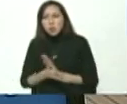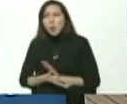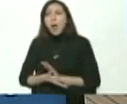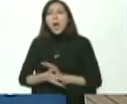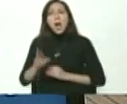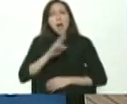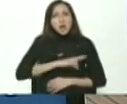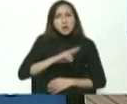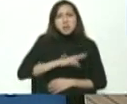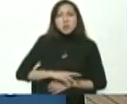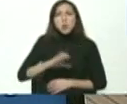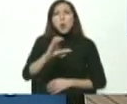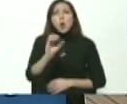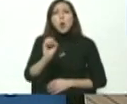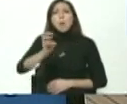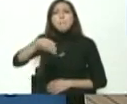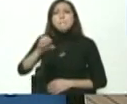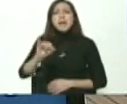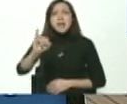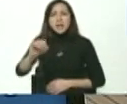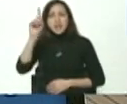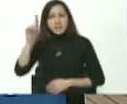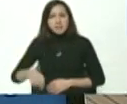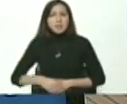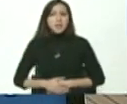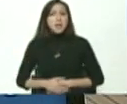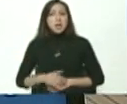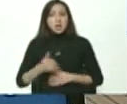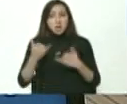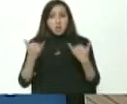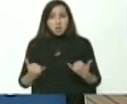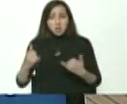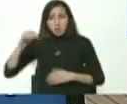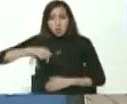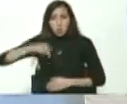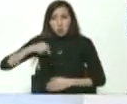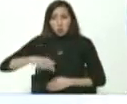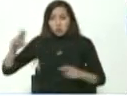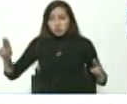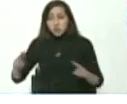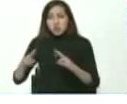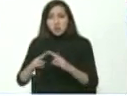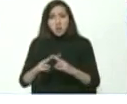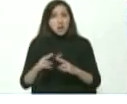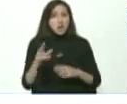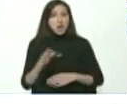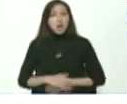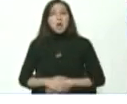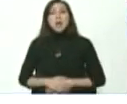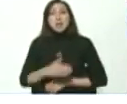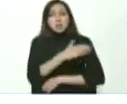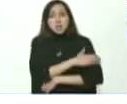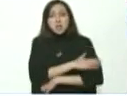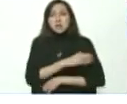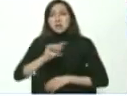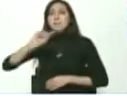Copey. Hoy vi una rueda de prensa del partido de derecha, Primero Venezuela,